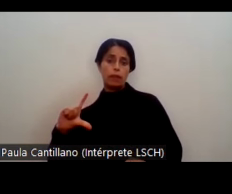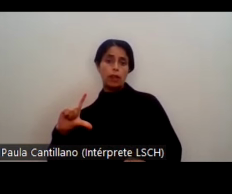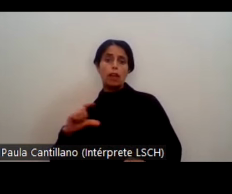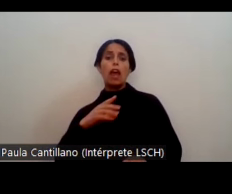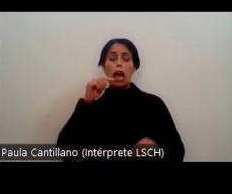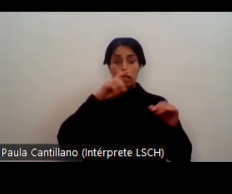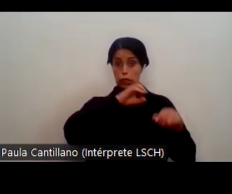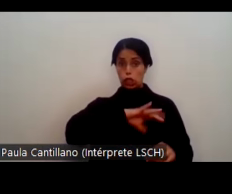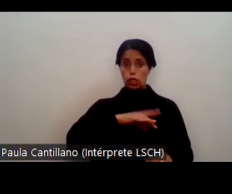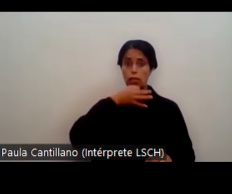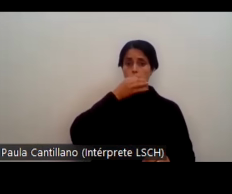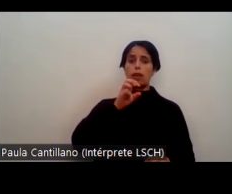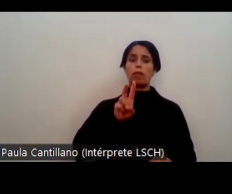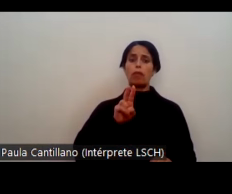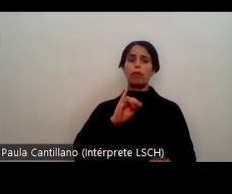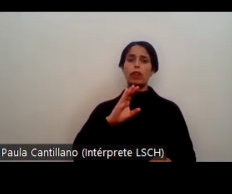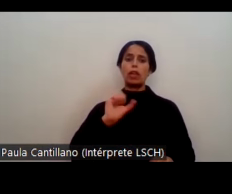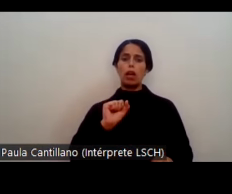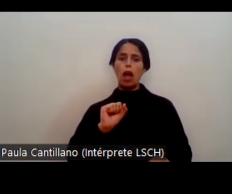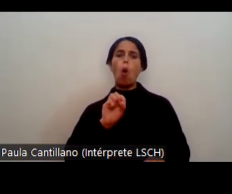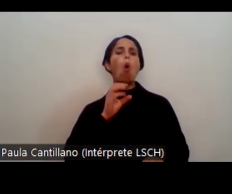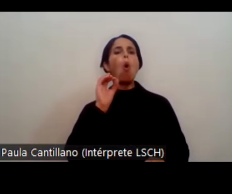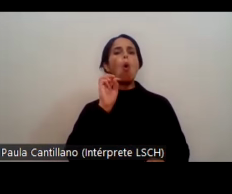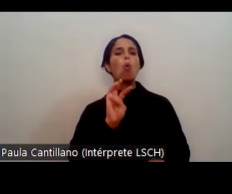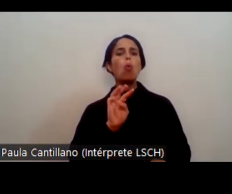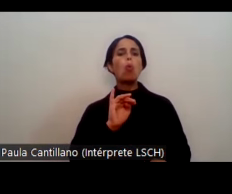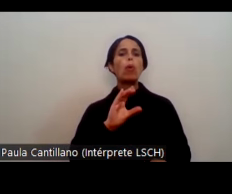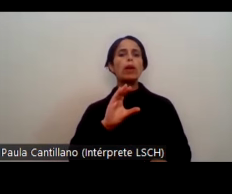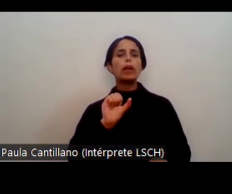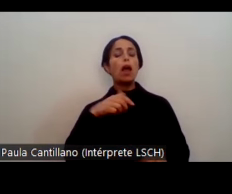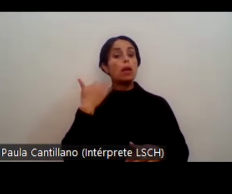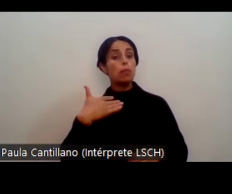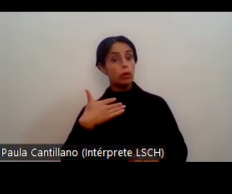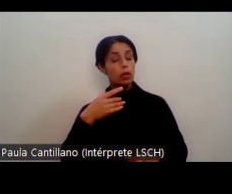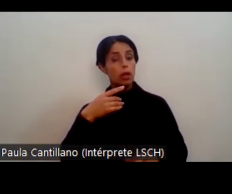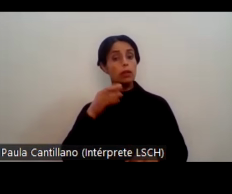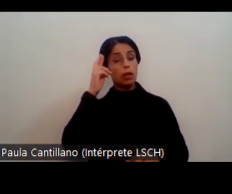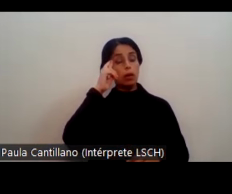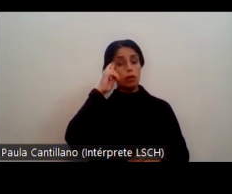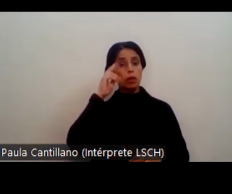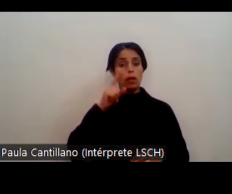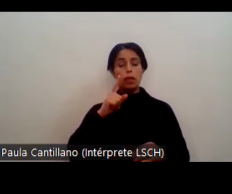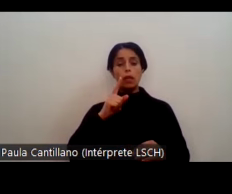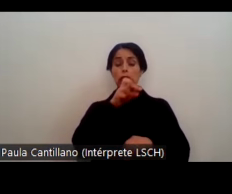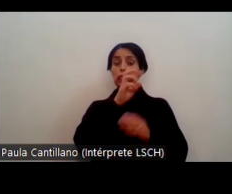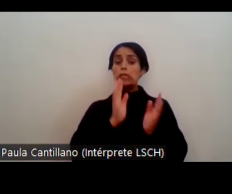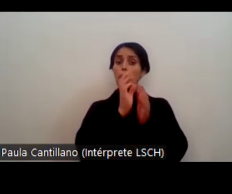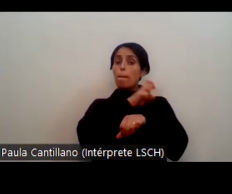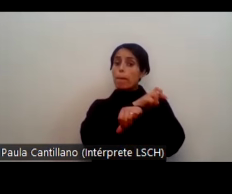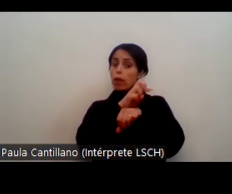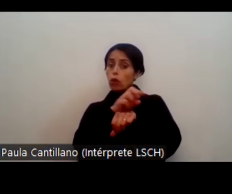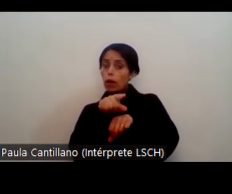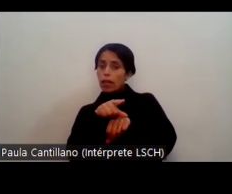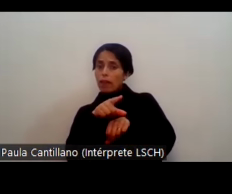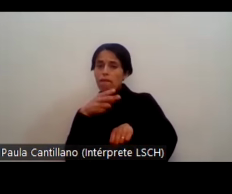Wilca. Y lo interesante es anotar que aquí está San Pedro, ¿no? Este lunarcito